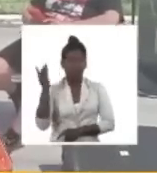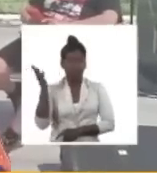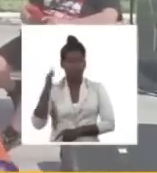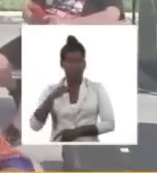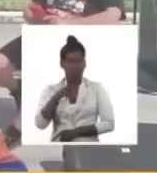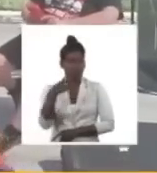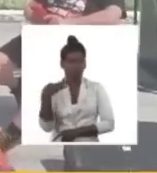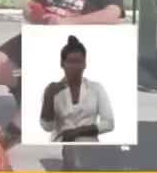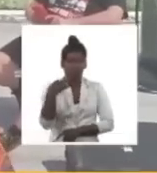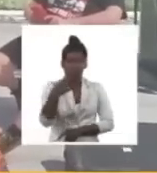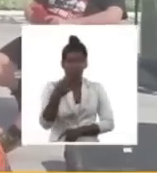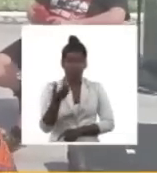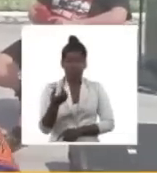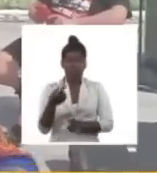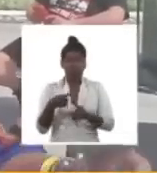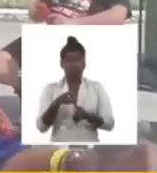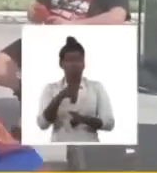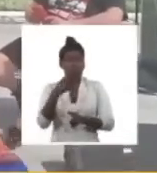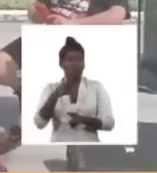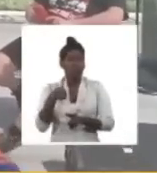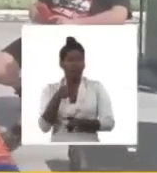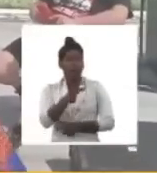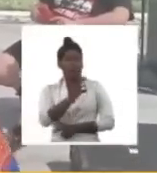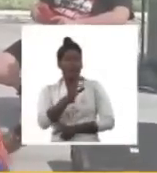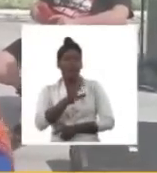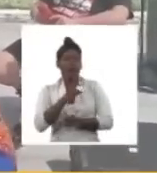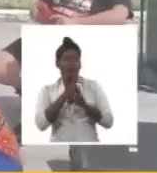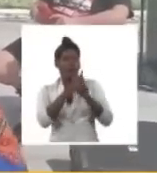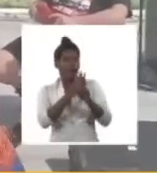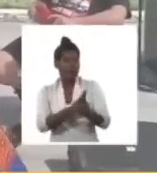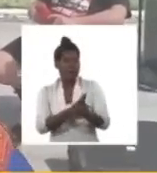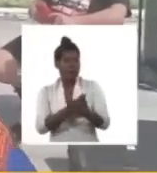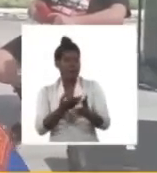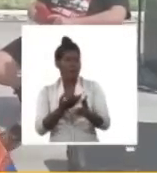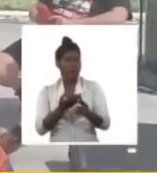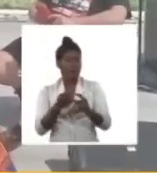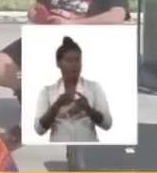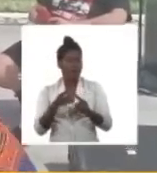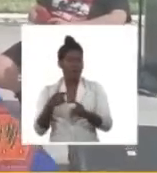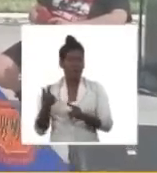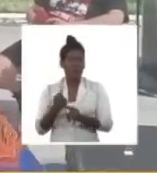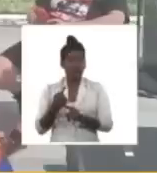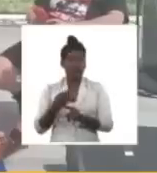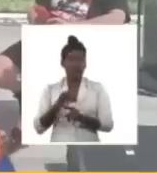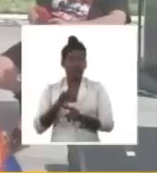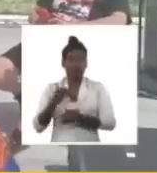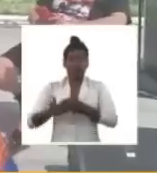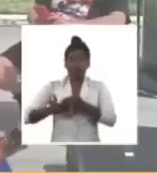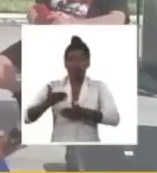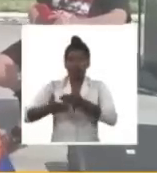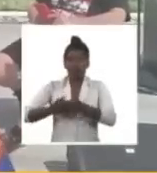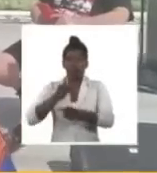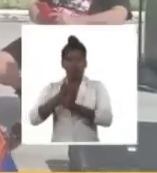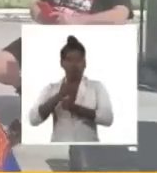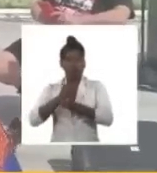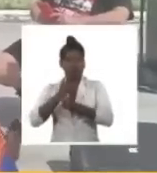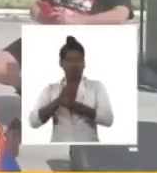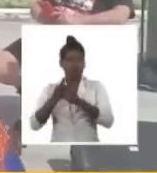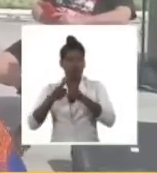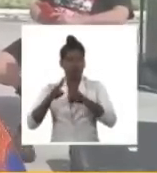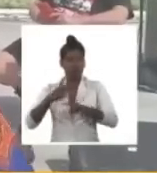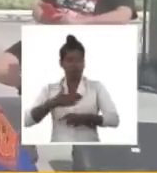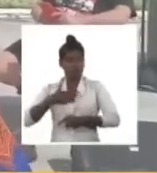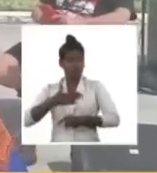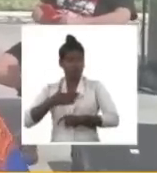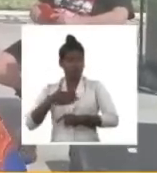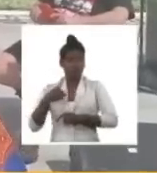habían participado en todo el proceso que nos tocó a nosotros participar y que yo, por mi trabajo, por